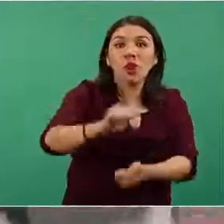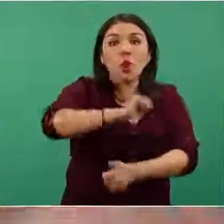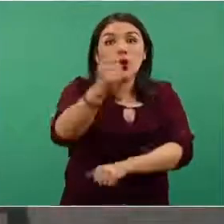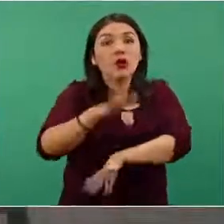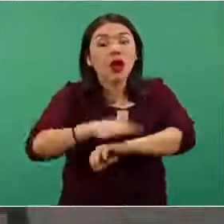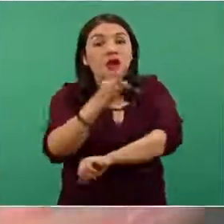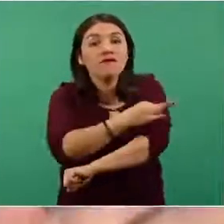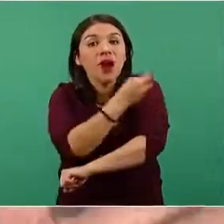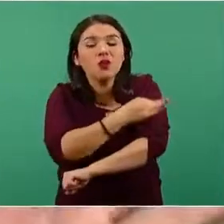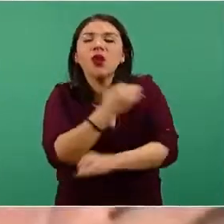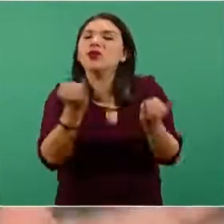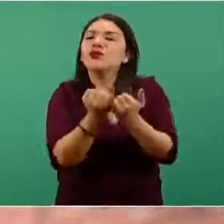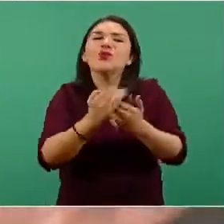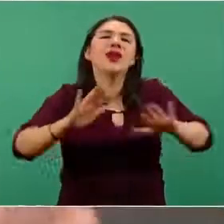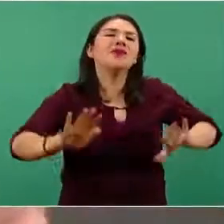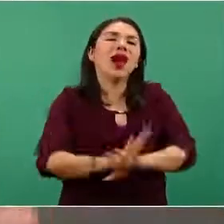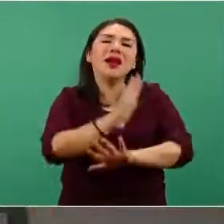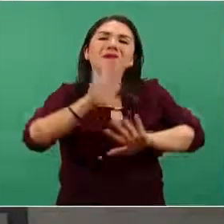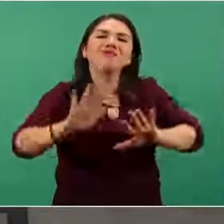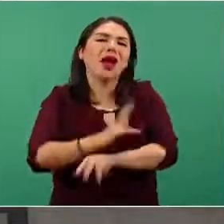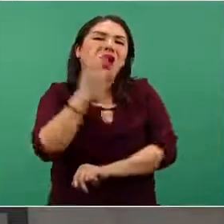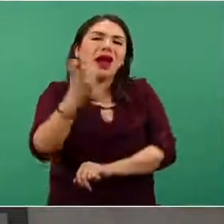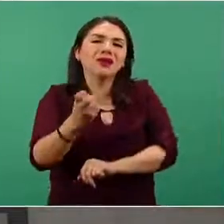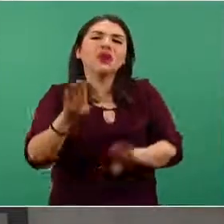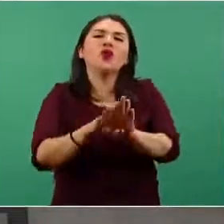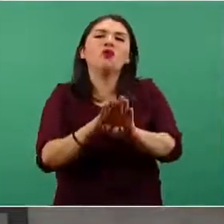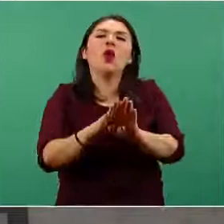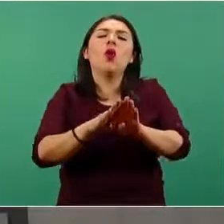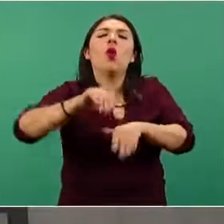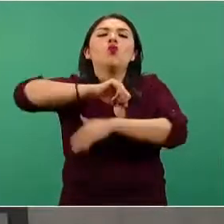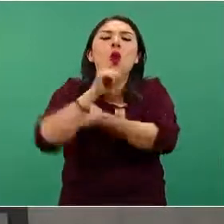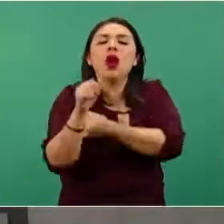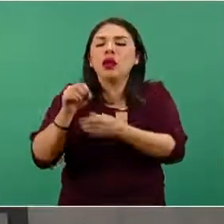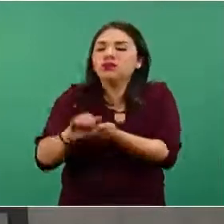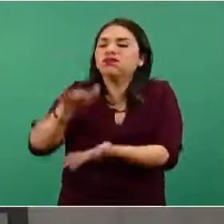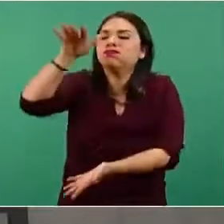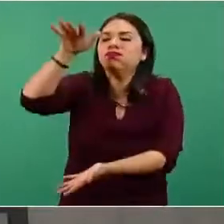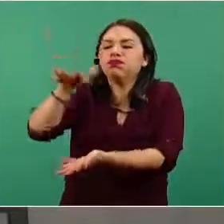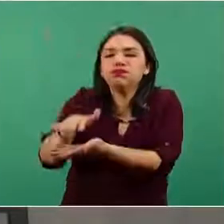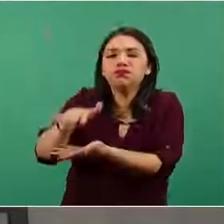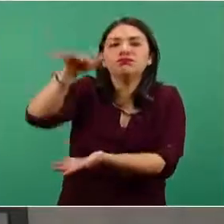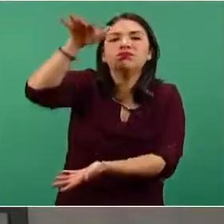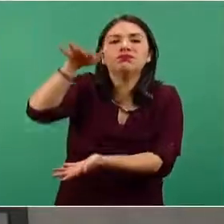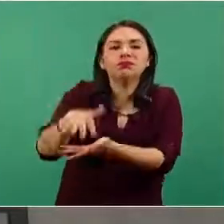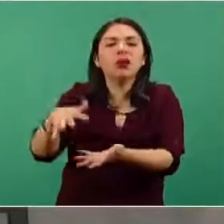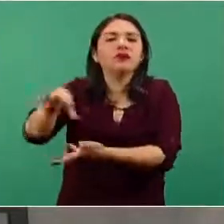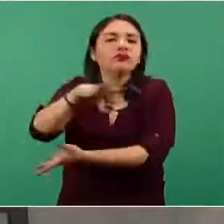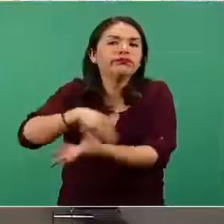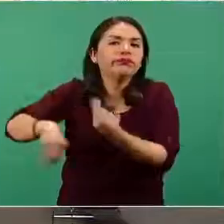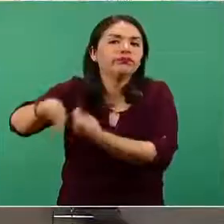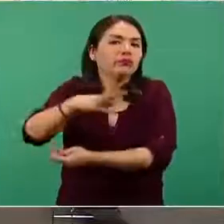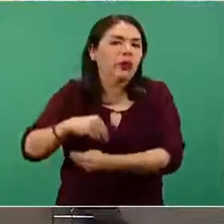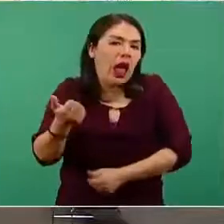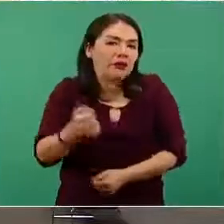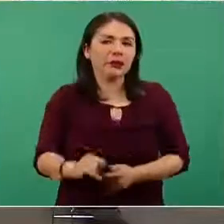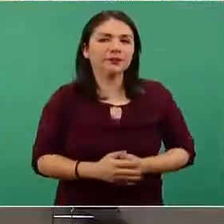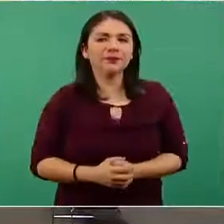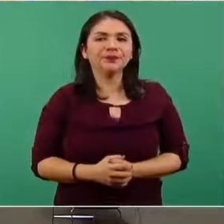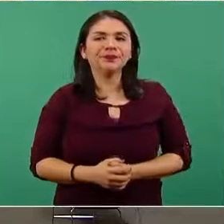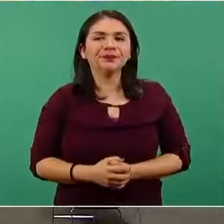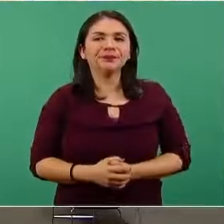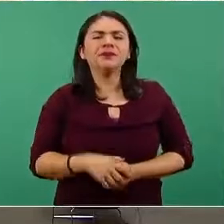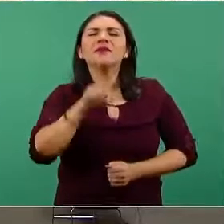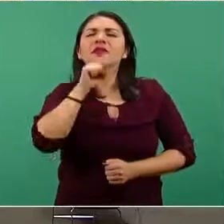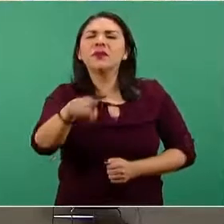pues se volverá a llenar los refrigeradores, y conforme se pone, se vuelven a vaciar. Gracias. Y